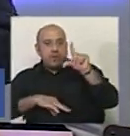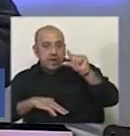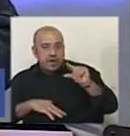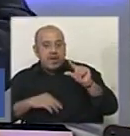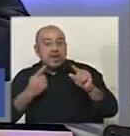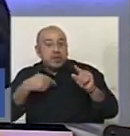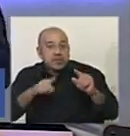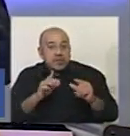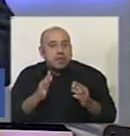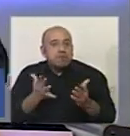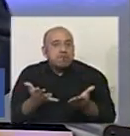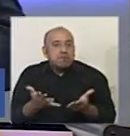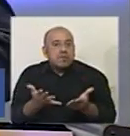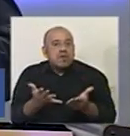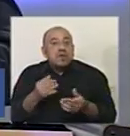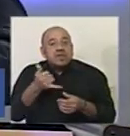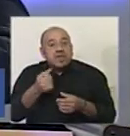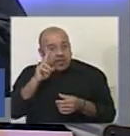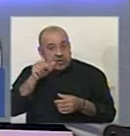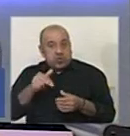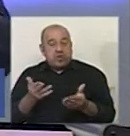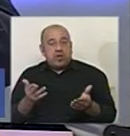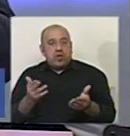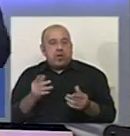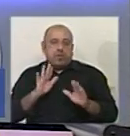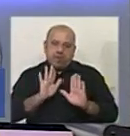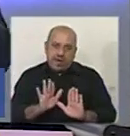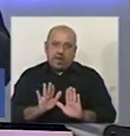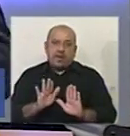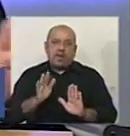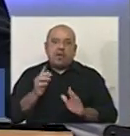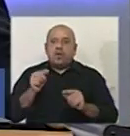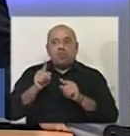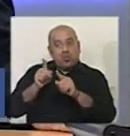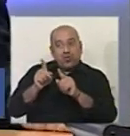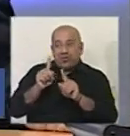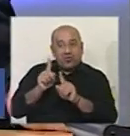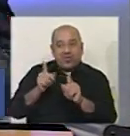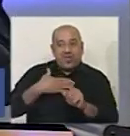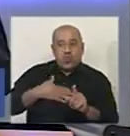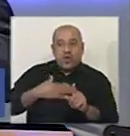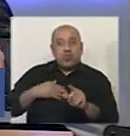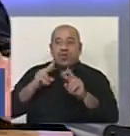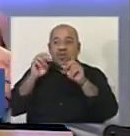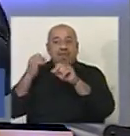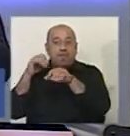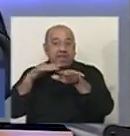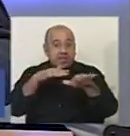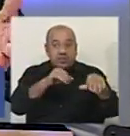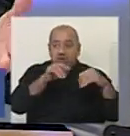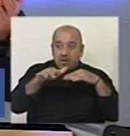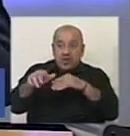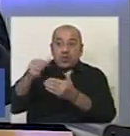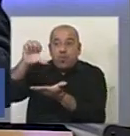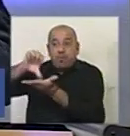en algún punto tienen razón. Entonces, decir no estás a favor de la migración, que es un derecho inalienable, desde luego, y está contemplado